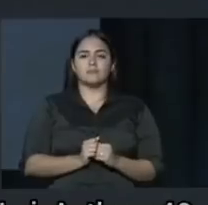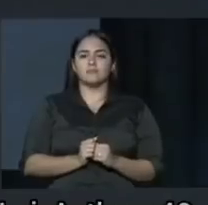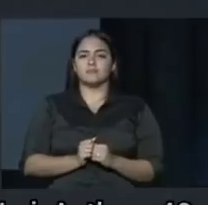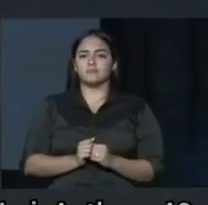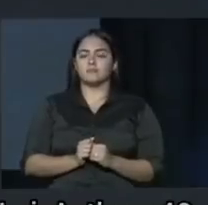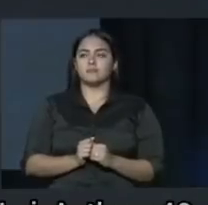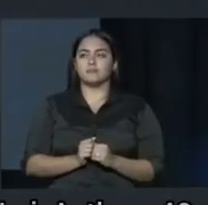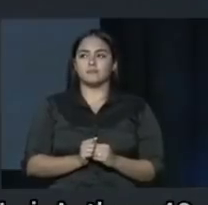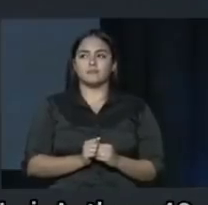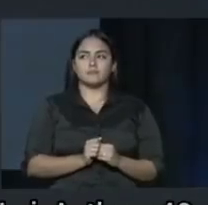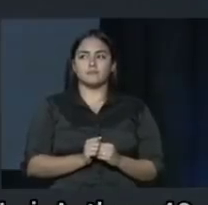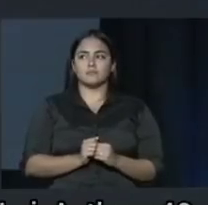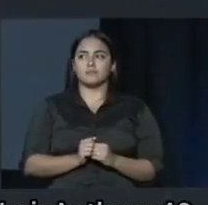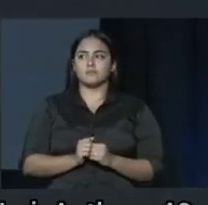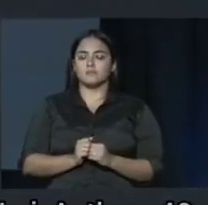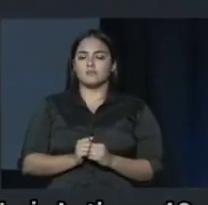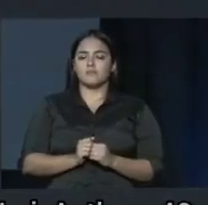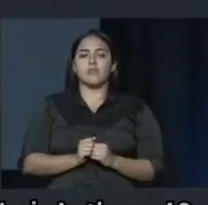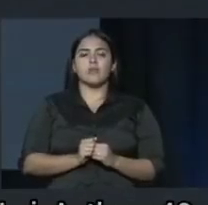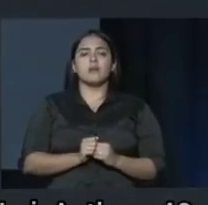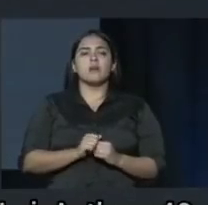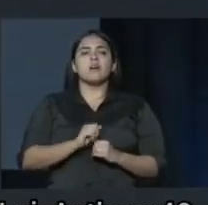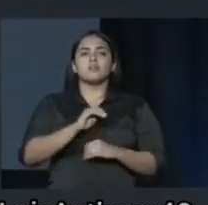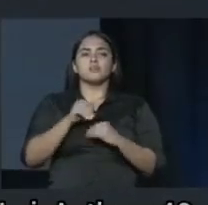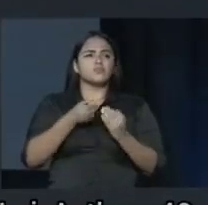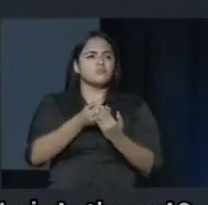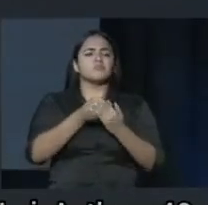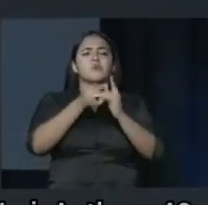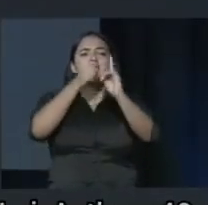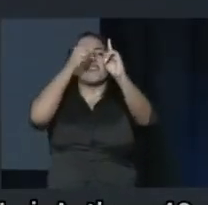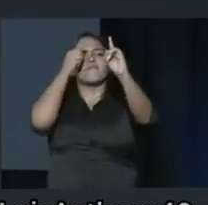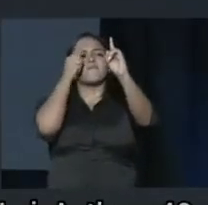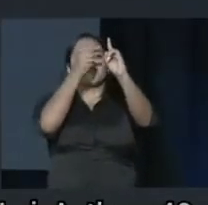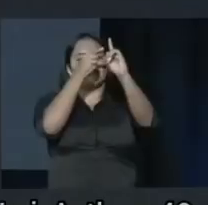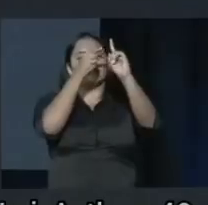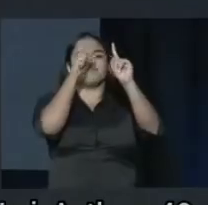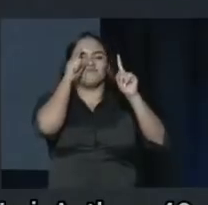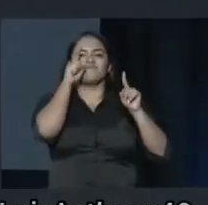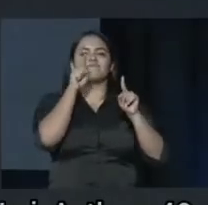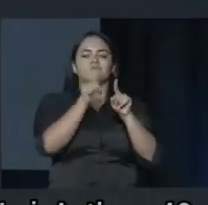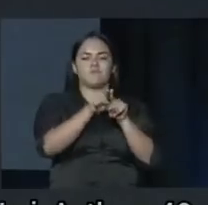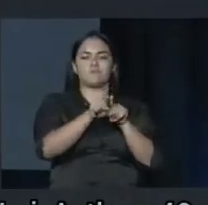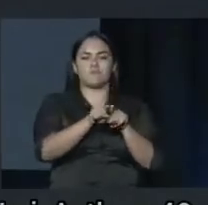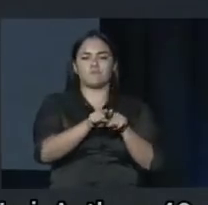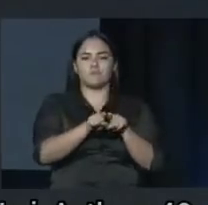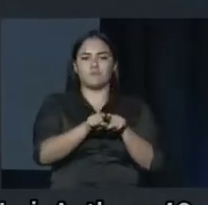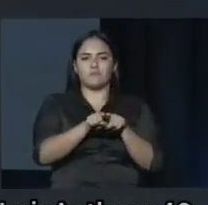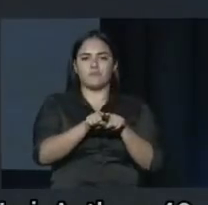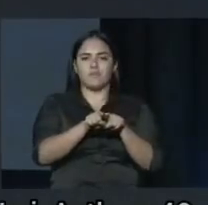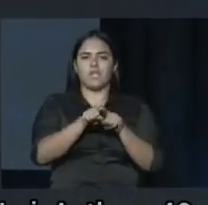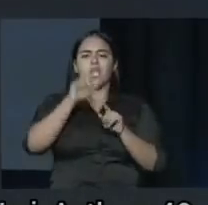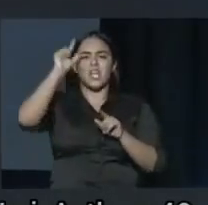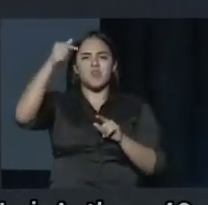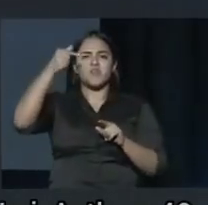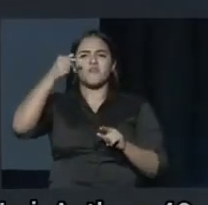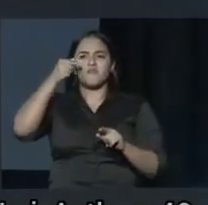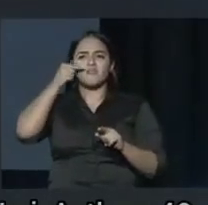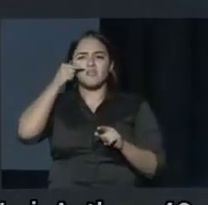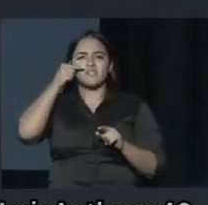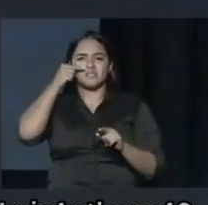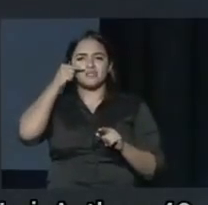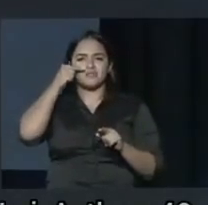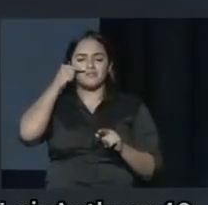Es claro que todos tenemos unas metas comunes. Queremos que nuestro gobierno nos tenga presente